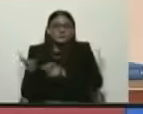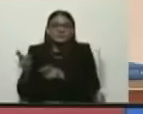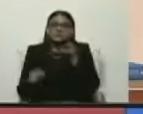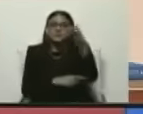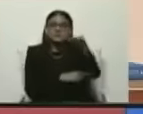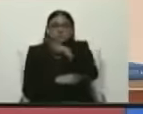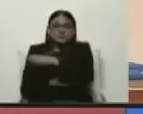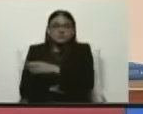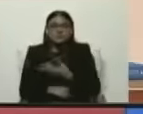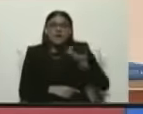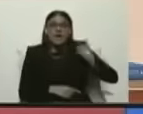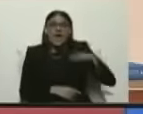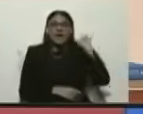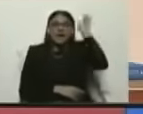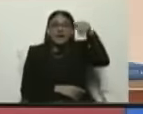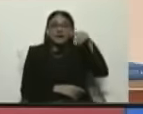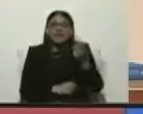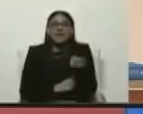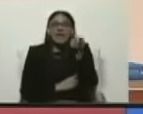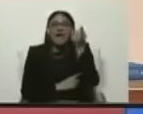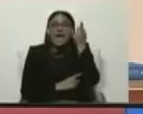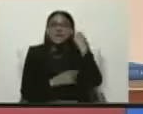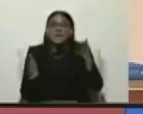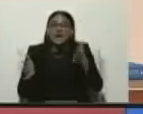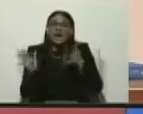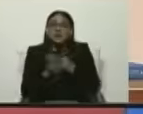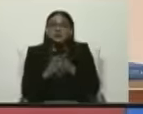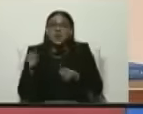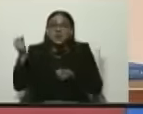Argentina quedó campeón de la Copa América.